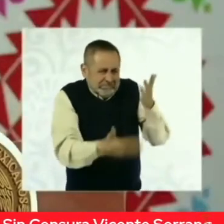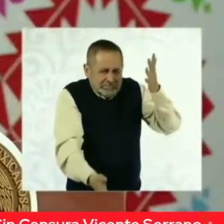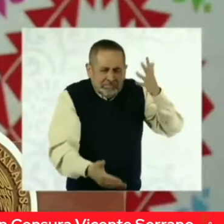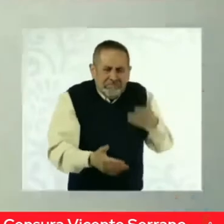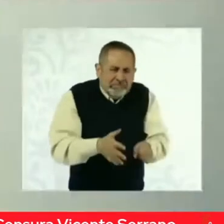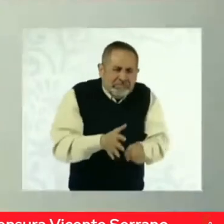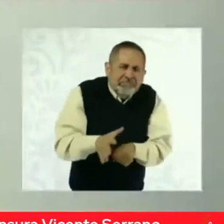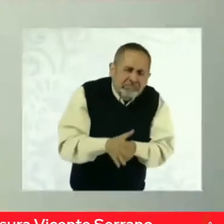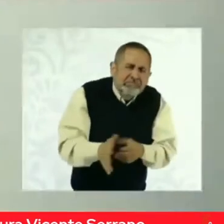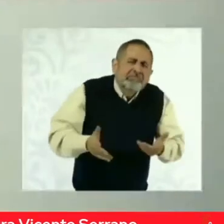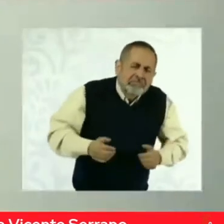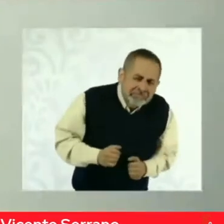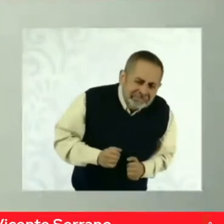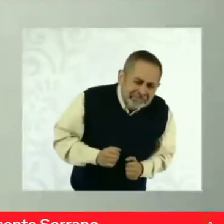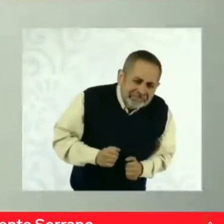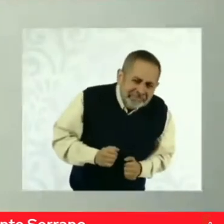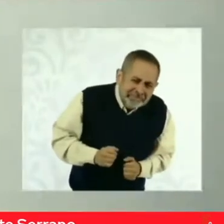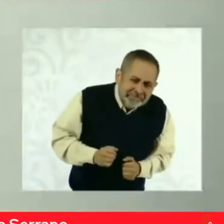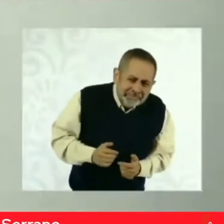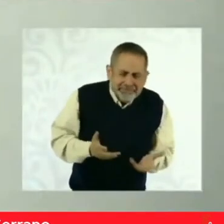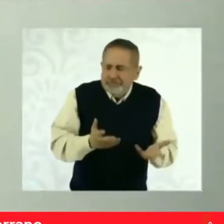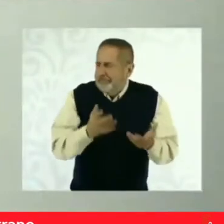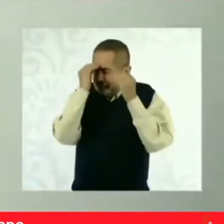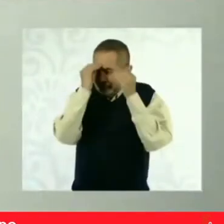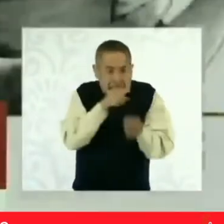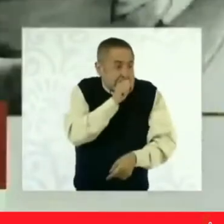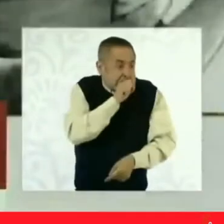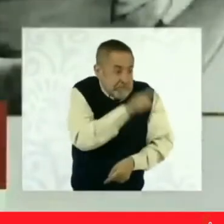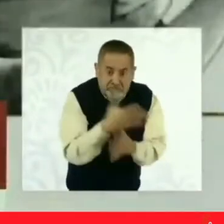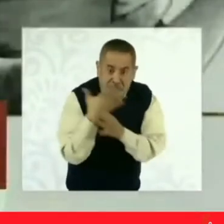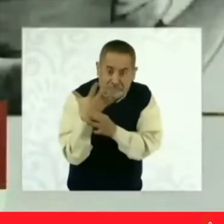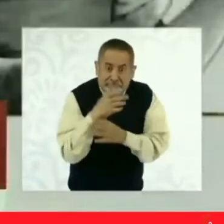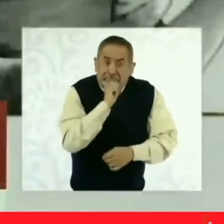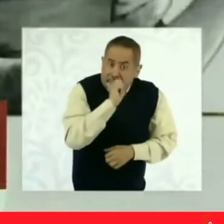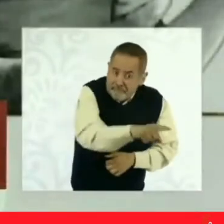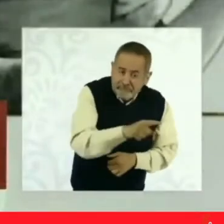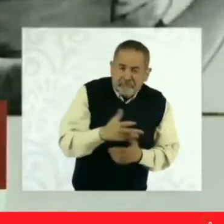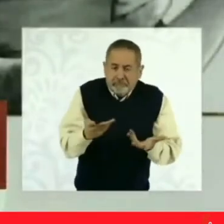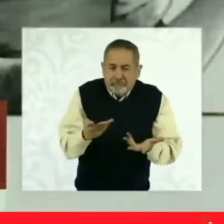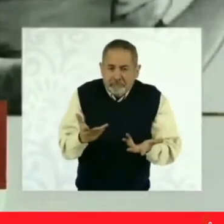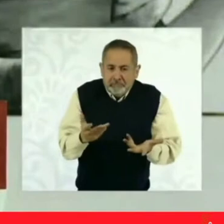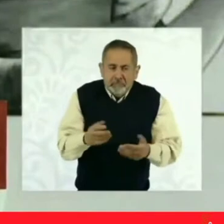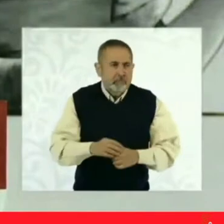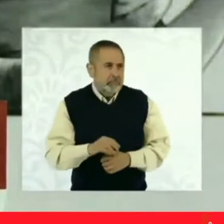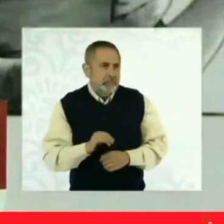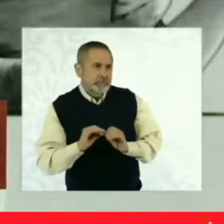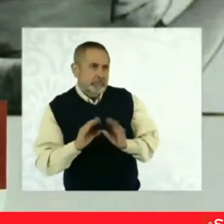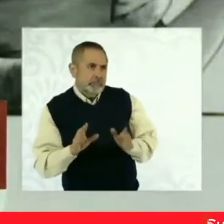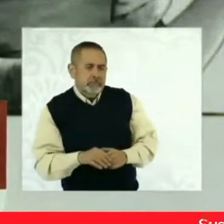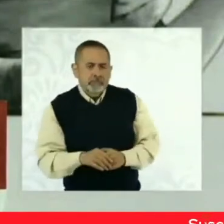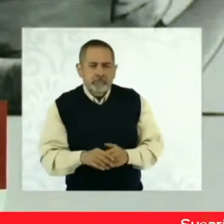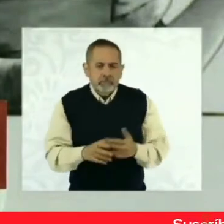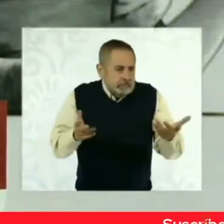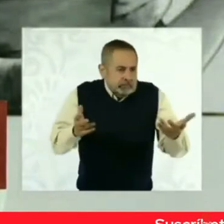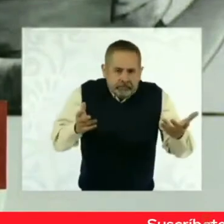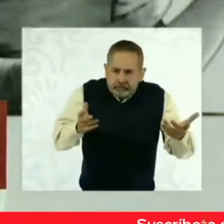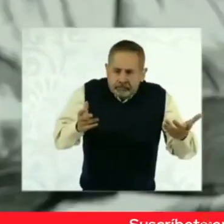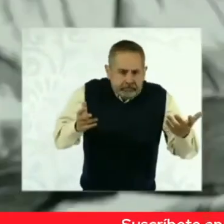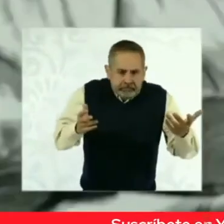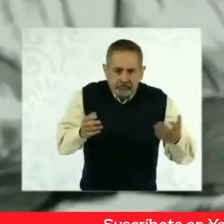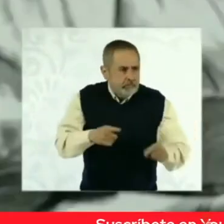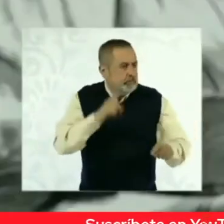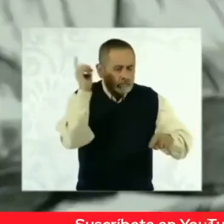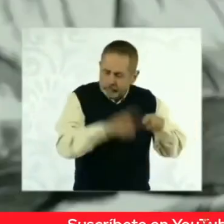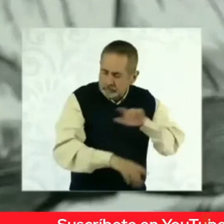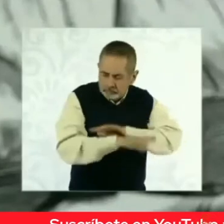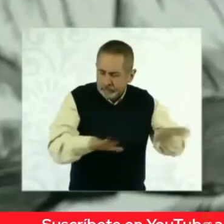demás? O sea, dicho por ella misma. Sí, claro. Entonces, lo que queremos acabar